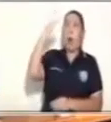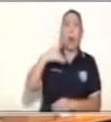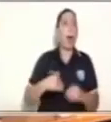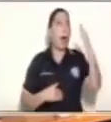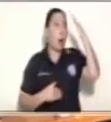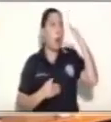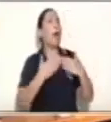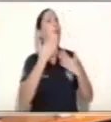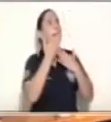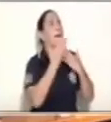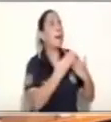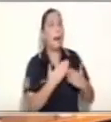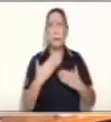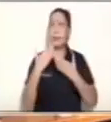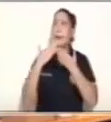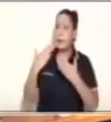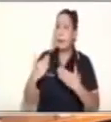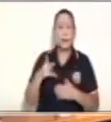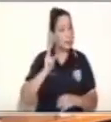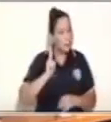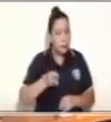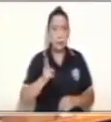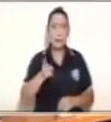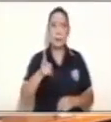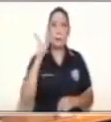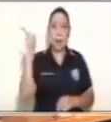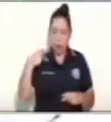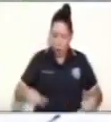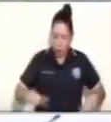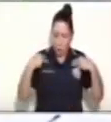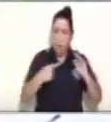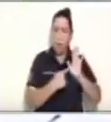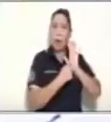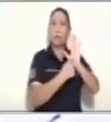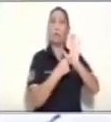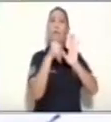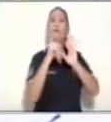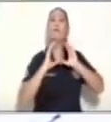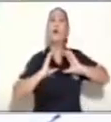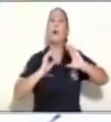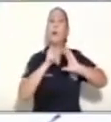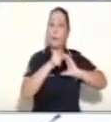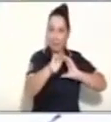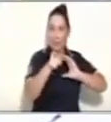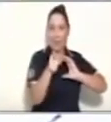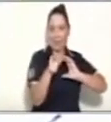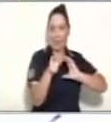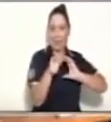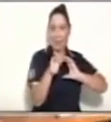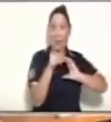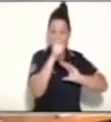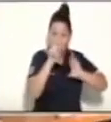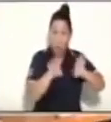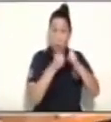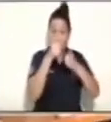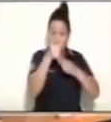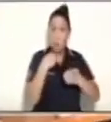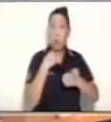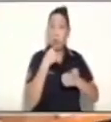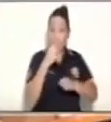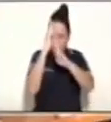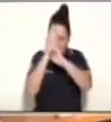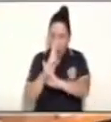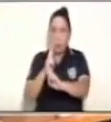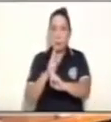diles gracias. Y diles gracias porque anteponen su vida para cuidar la tuya y la mía.